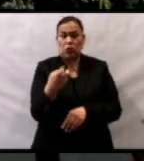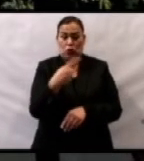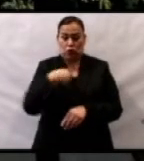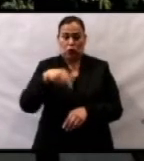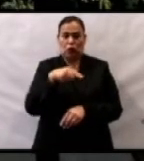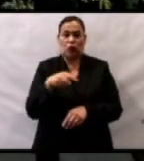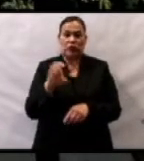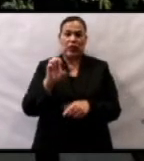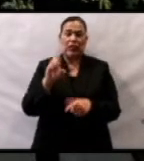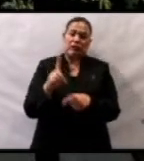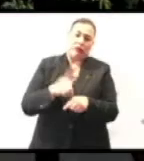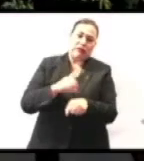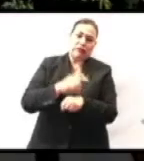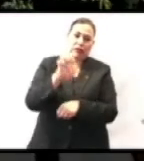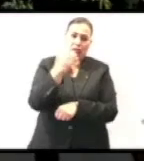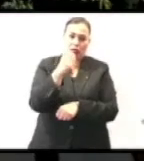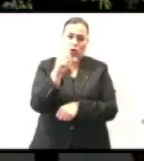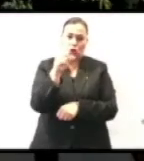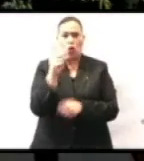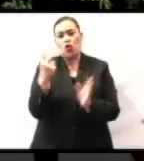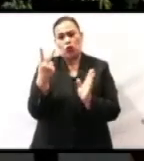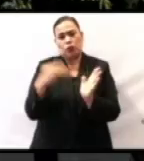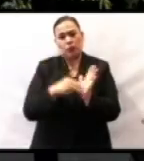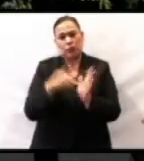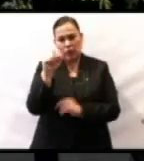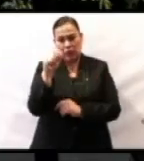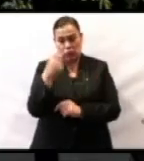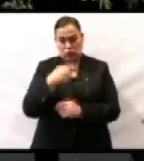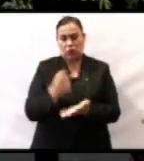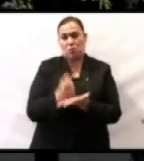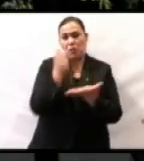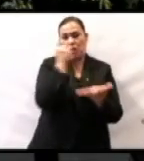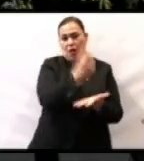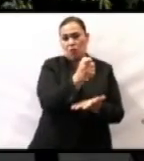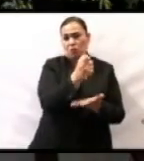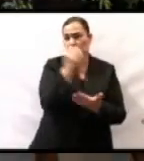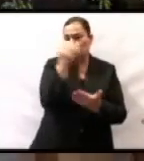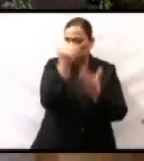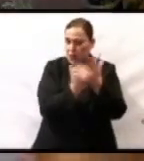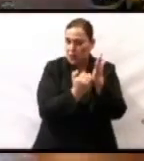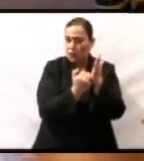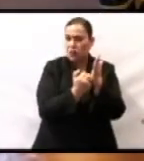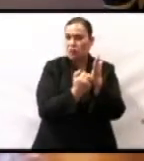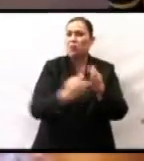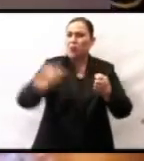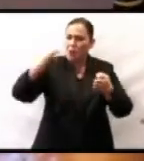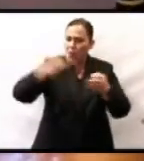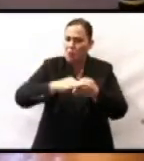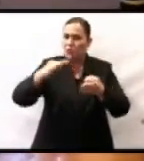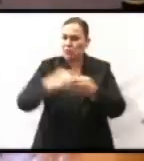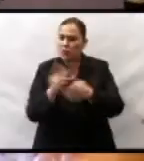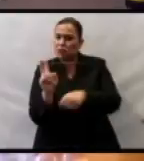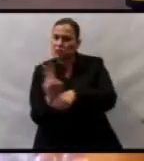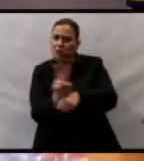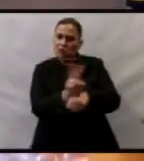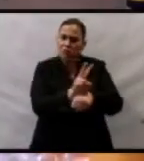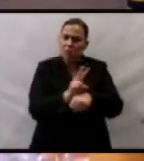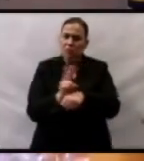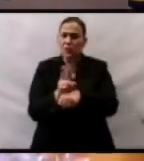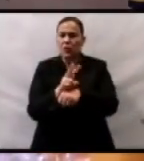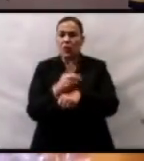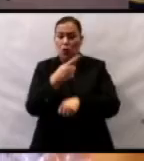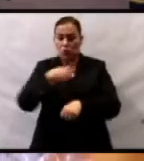26% en la tasa de intereses. Fuimos constantemente fiscalizados y